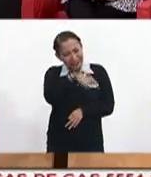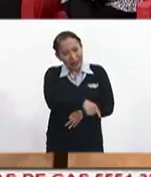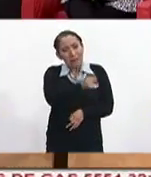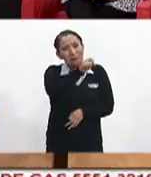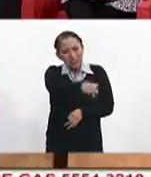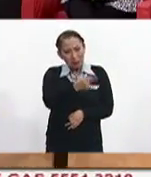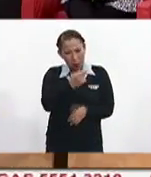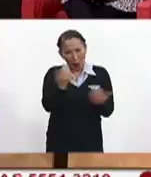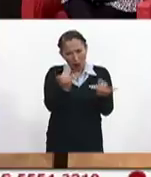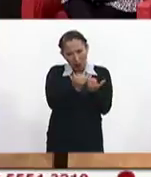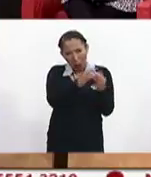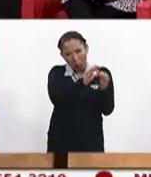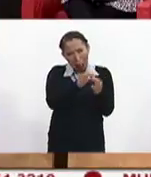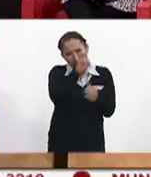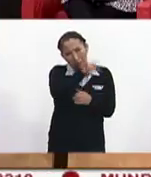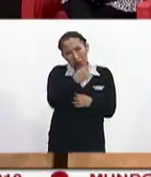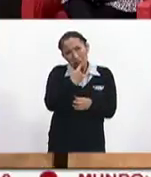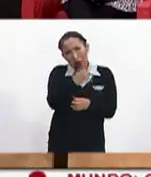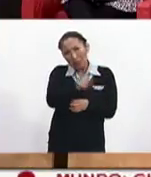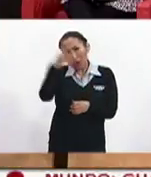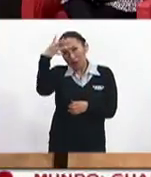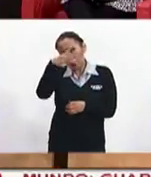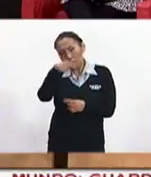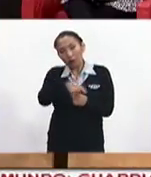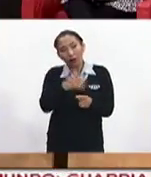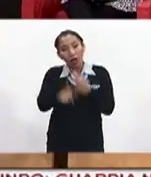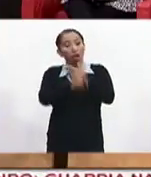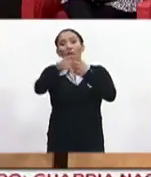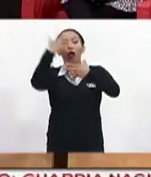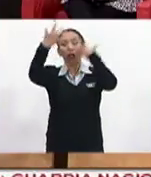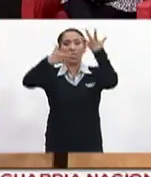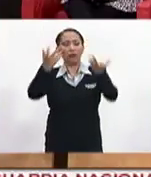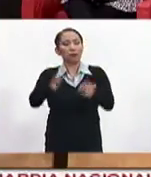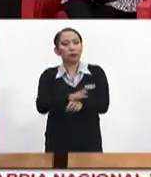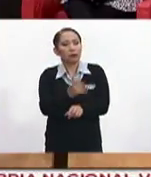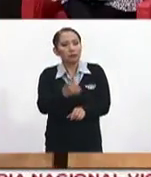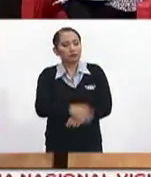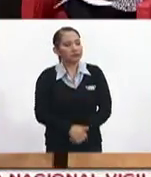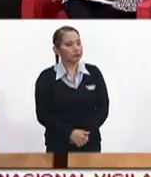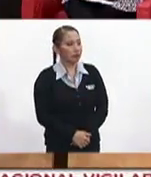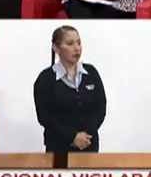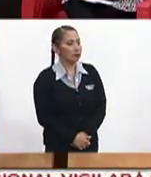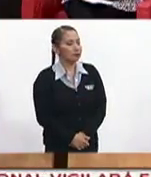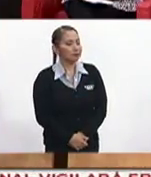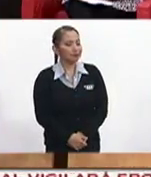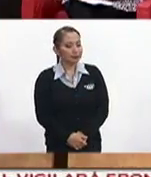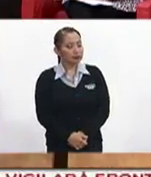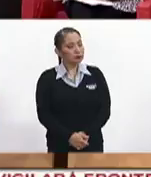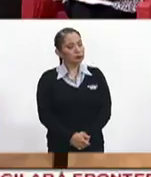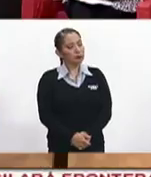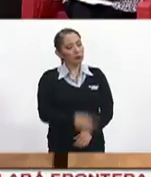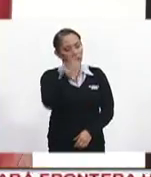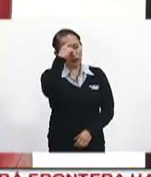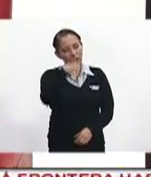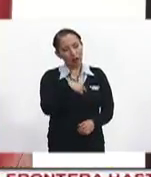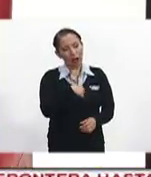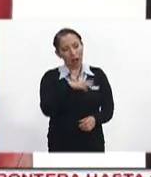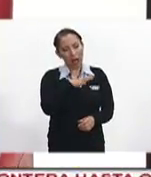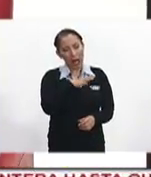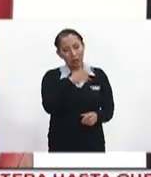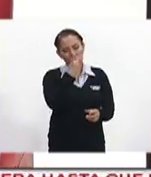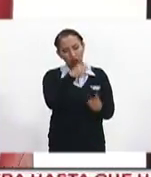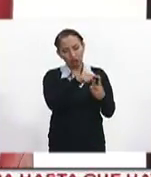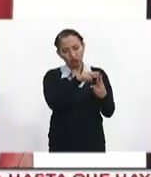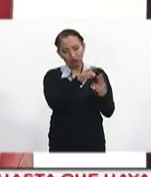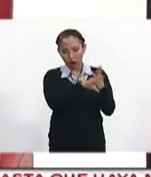el anuncio de Trump ha provocado tantas reacciones negativas? Bueno, creo que hay dos componentes que vale la